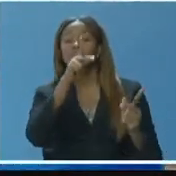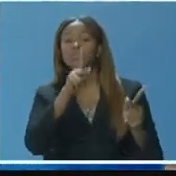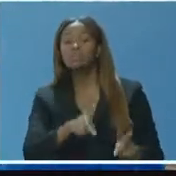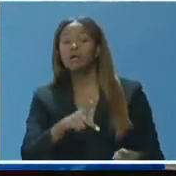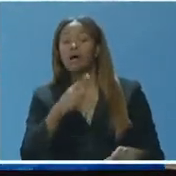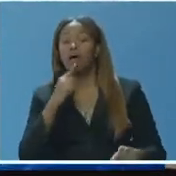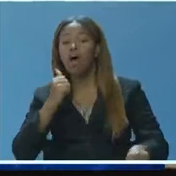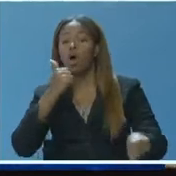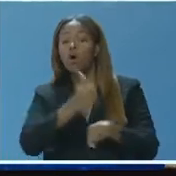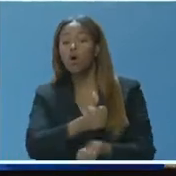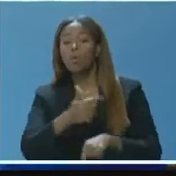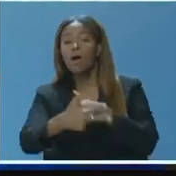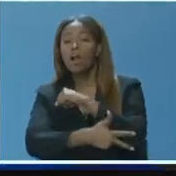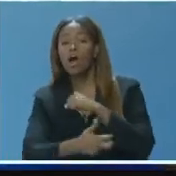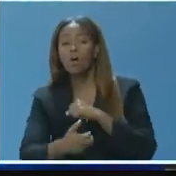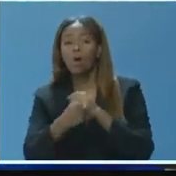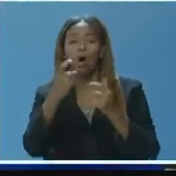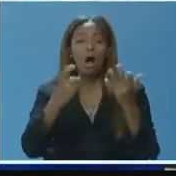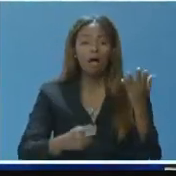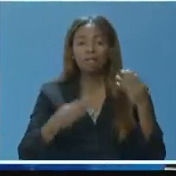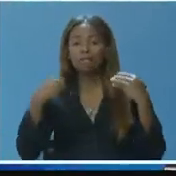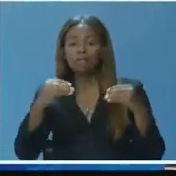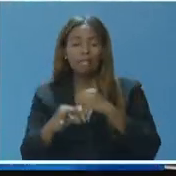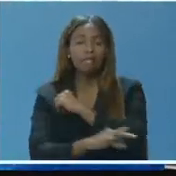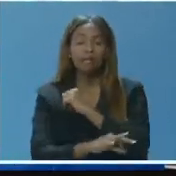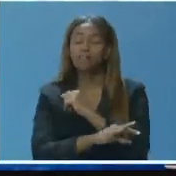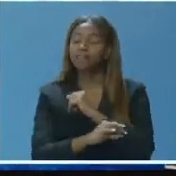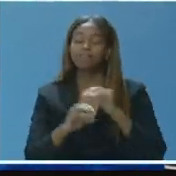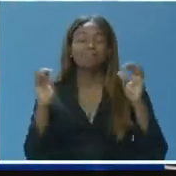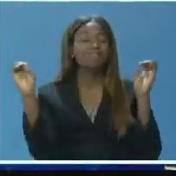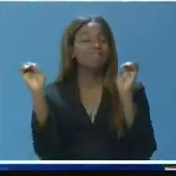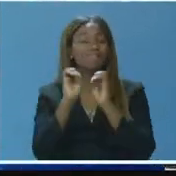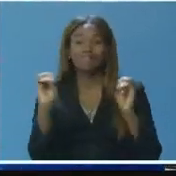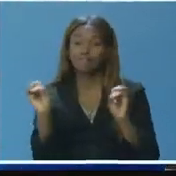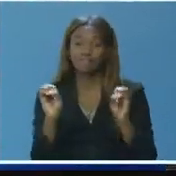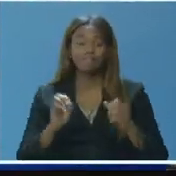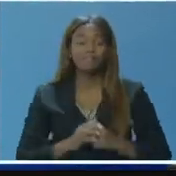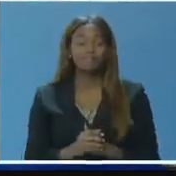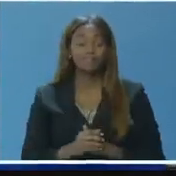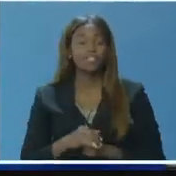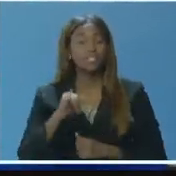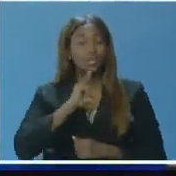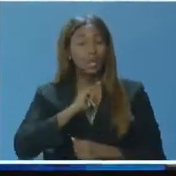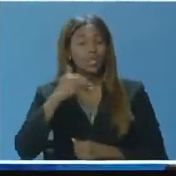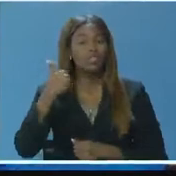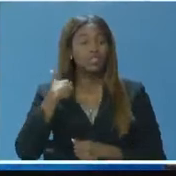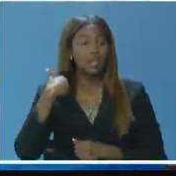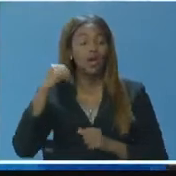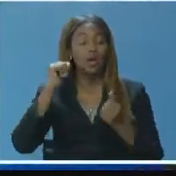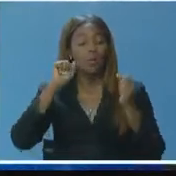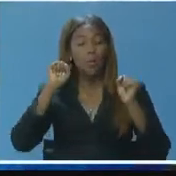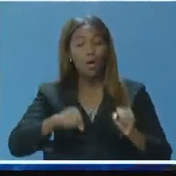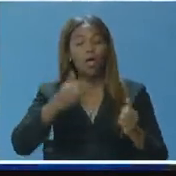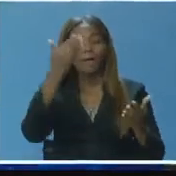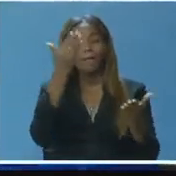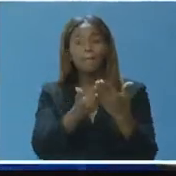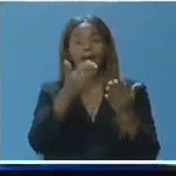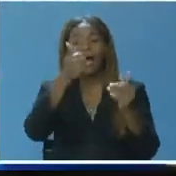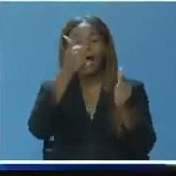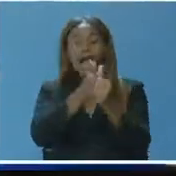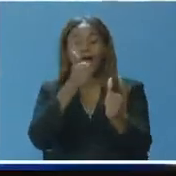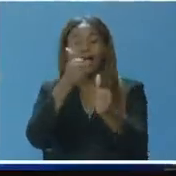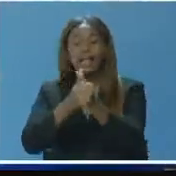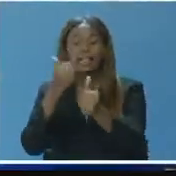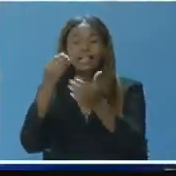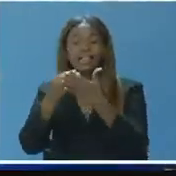cómplice de nada ni de nadie. Tengo cómo justificar cada centavo que